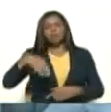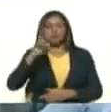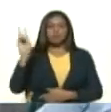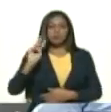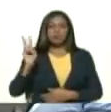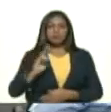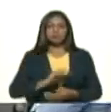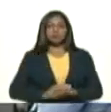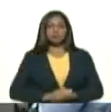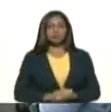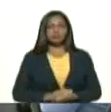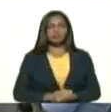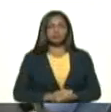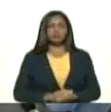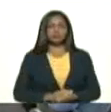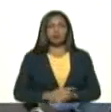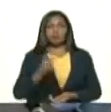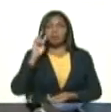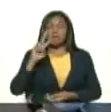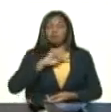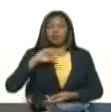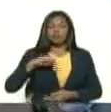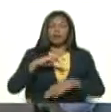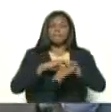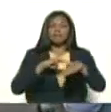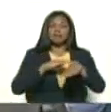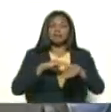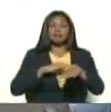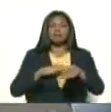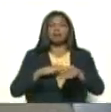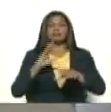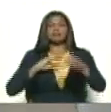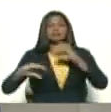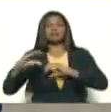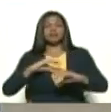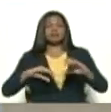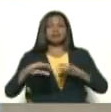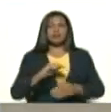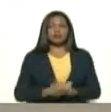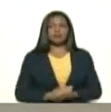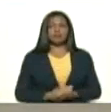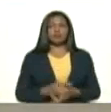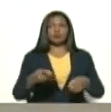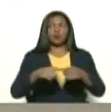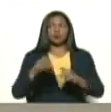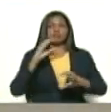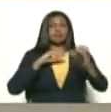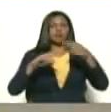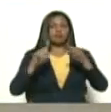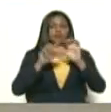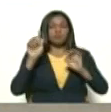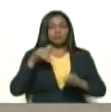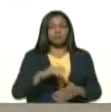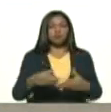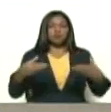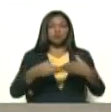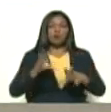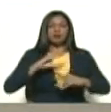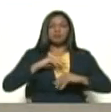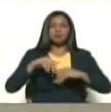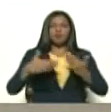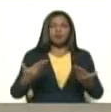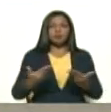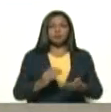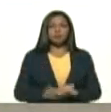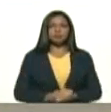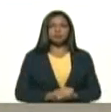bolivariano. Bueno, ya está nuestra ministra con este equipo móvil, científico. Este equipo lo adquirimos cuando vino